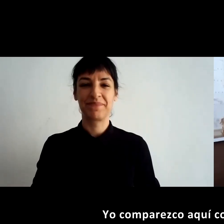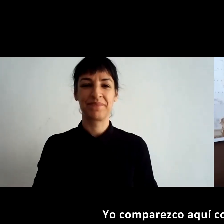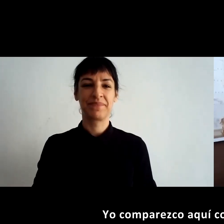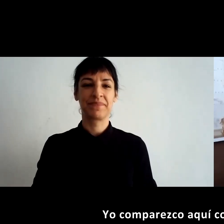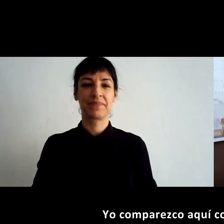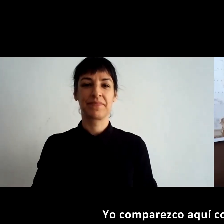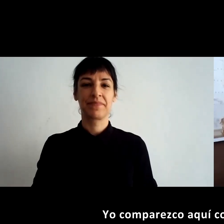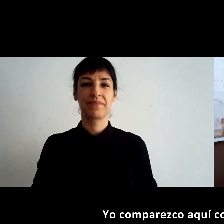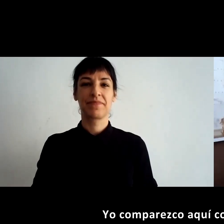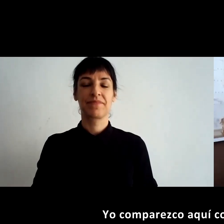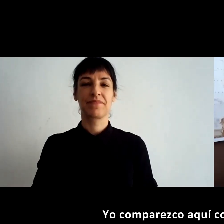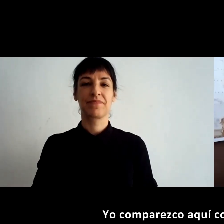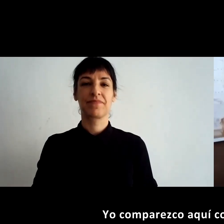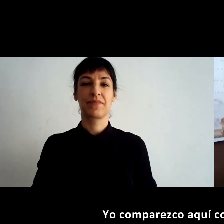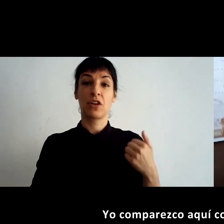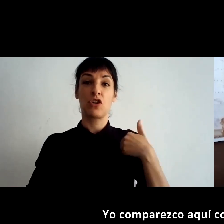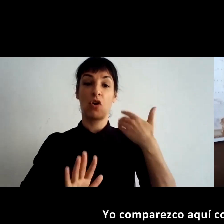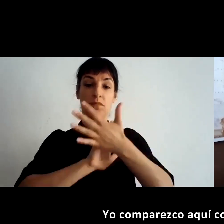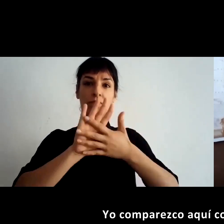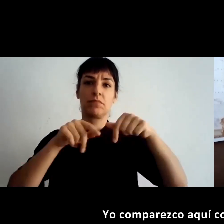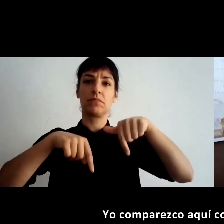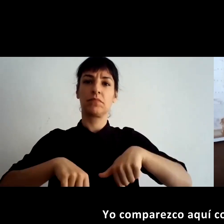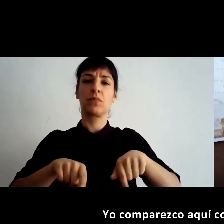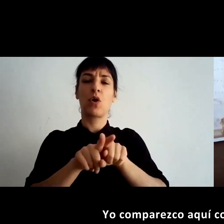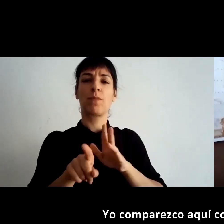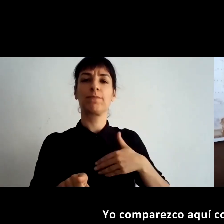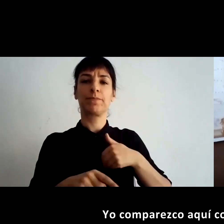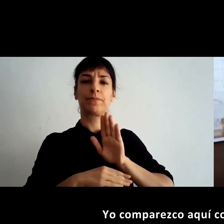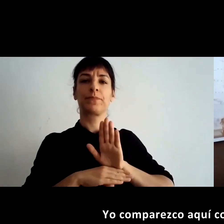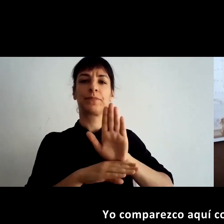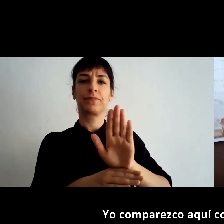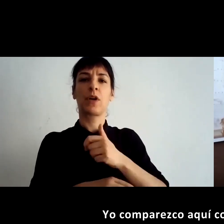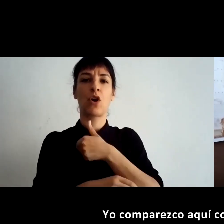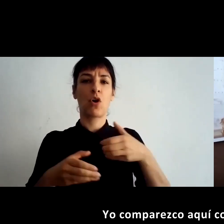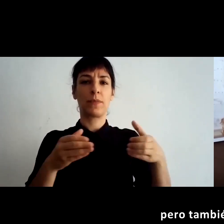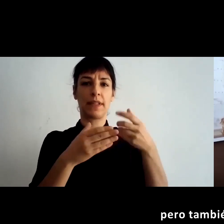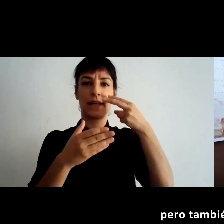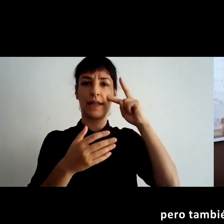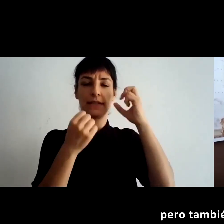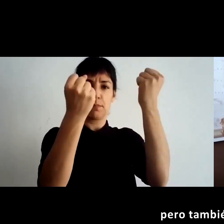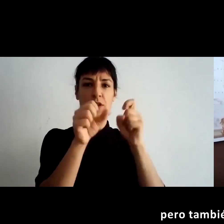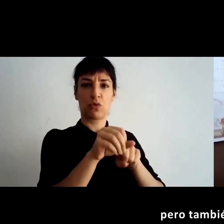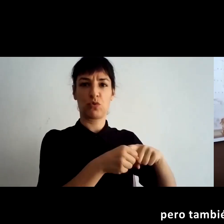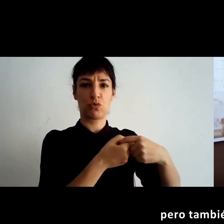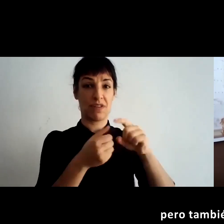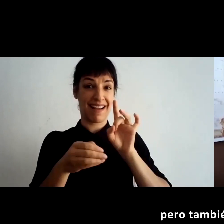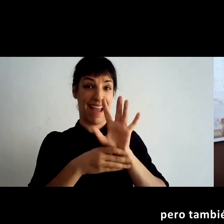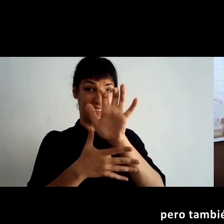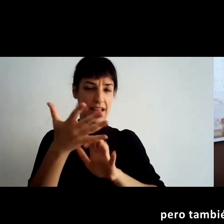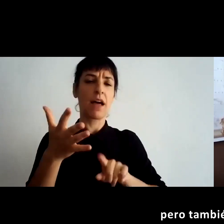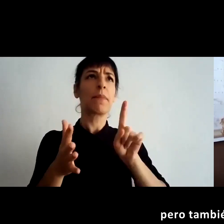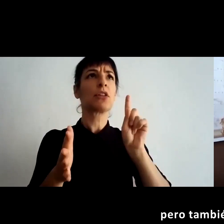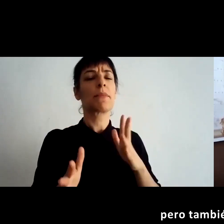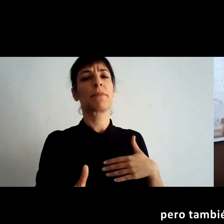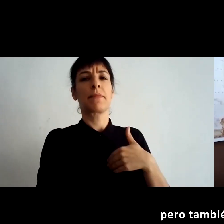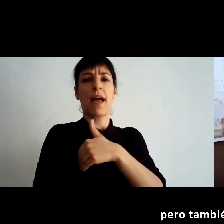Yo comparezco aquí como representante en el Comité de Expertos de la Carta, pero también como académico,